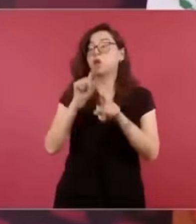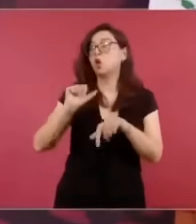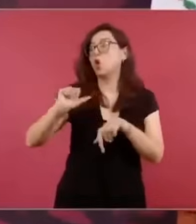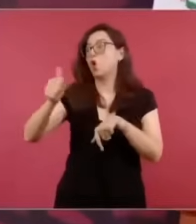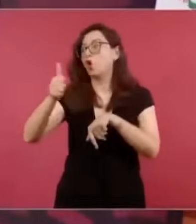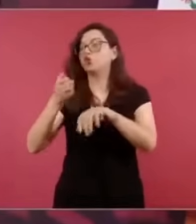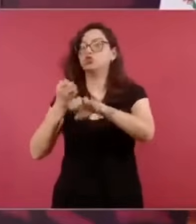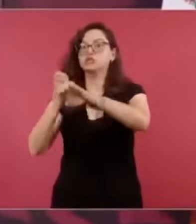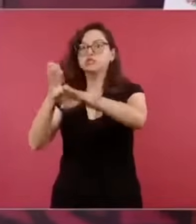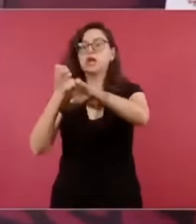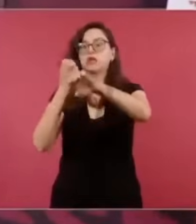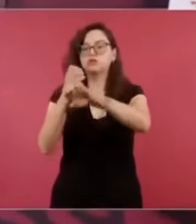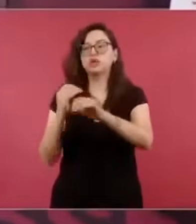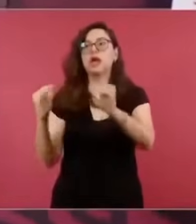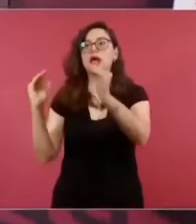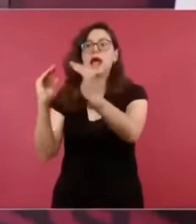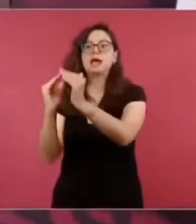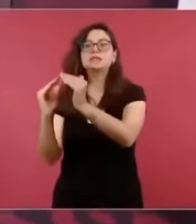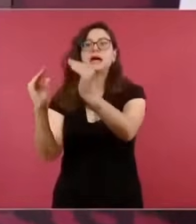habían casas presidenciales